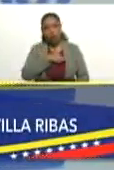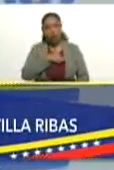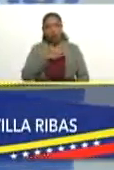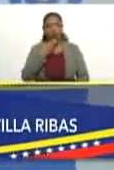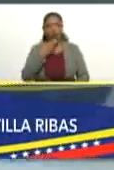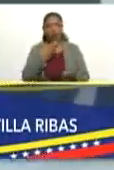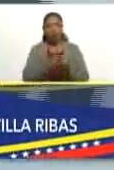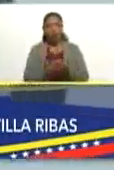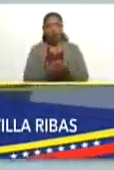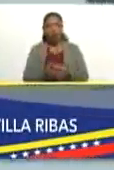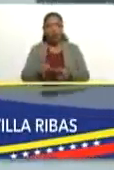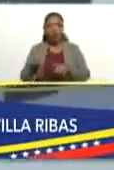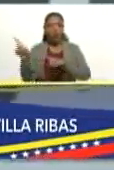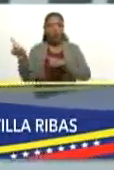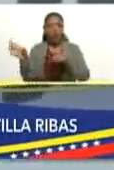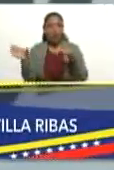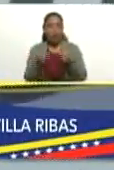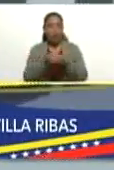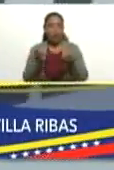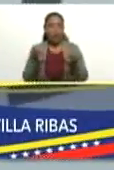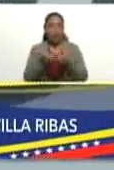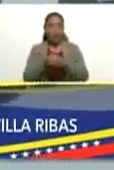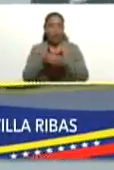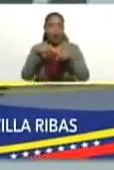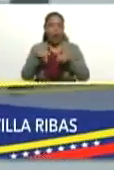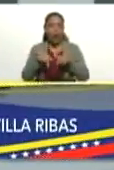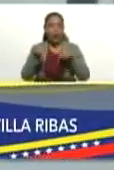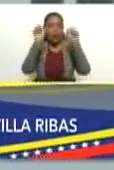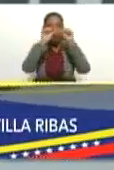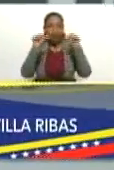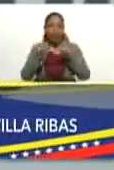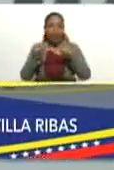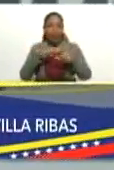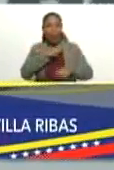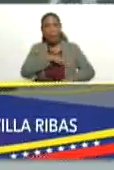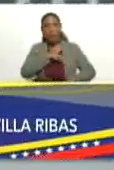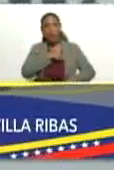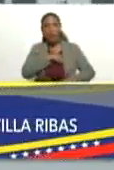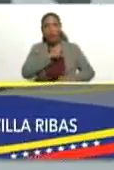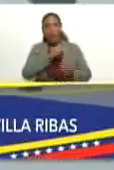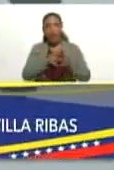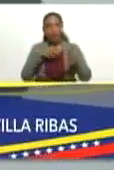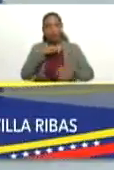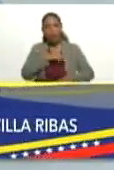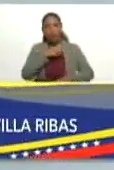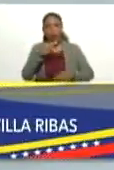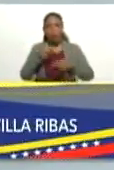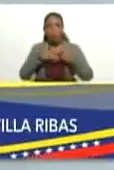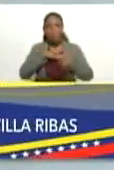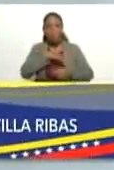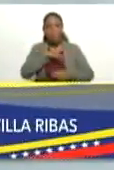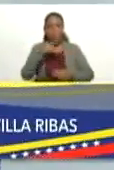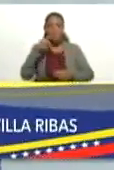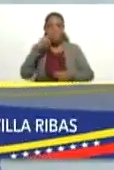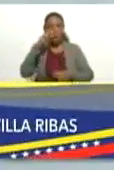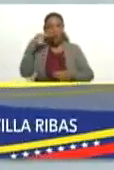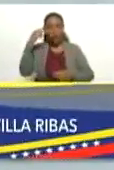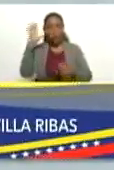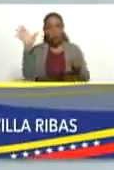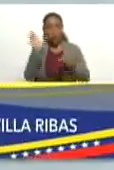a ese conjunto, a este sistema de misiones y grandes misiones, la misión Rivas logró